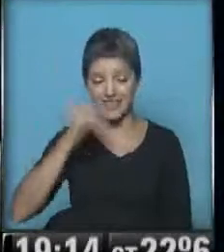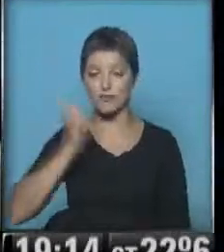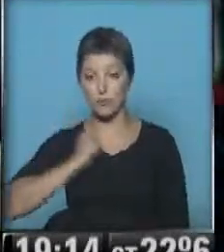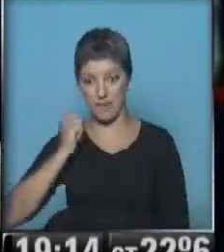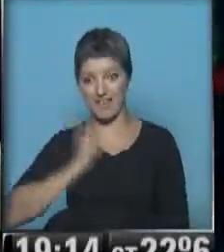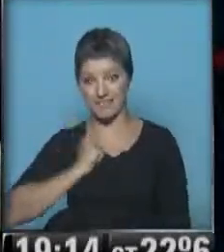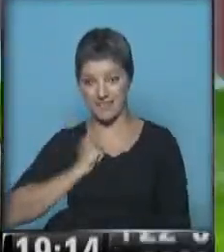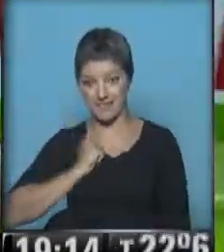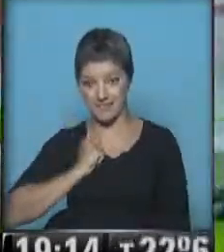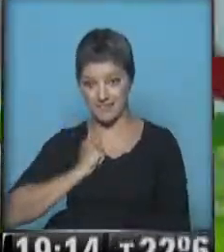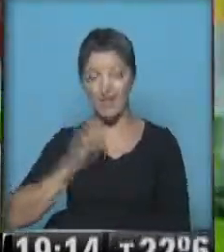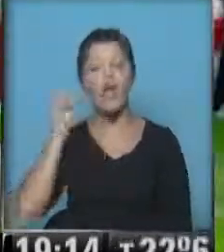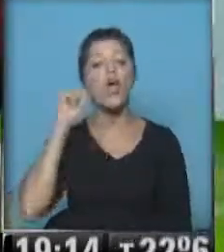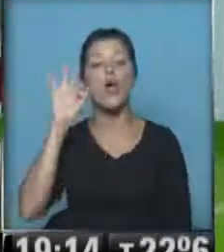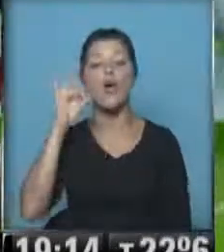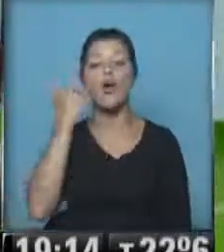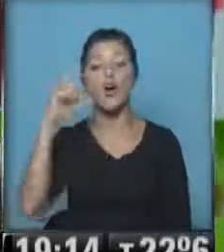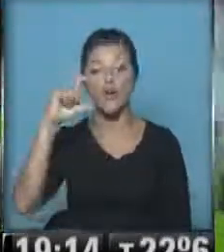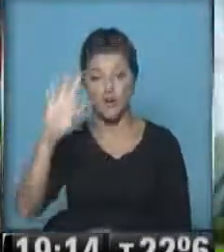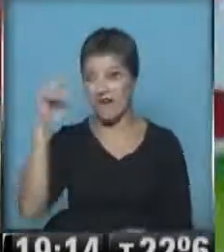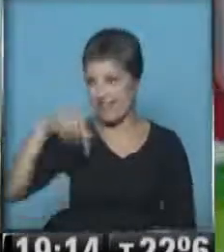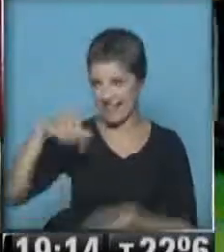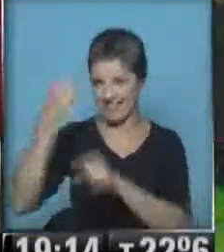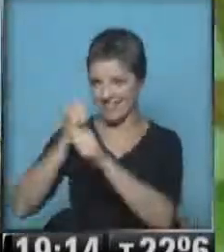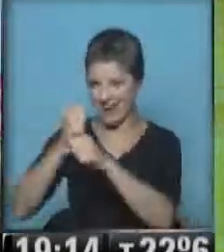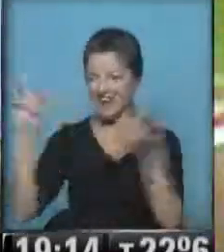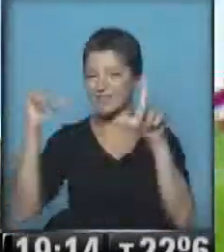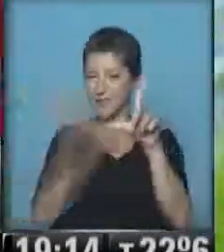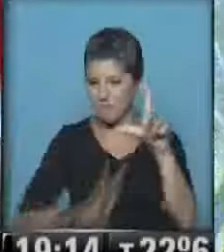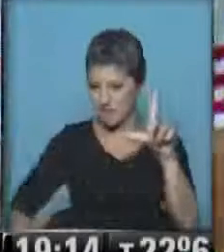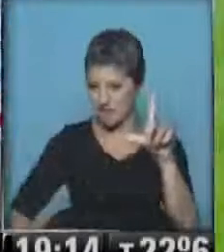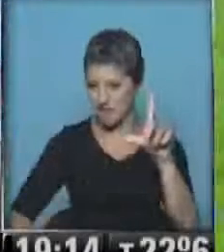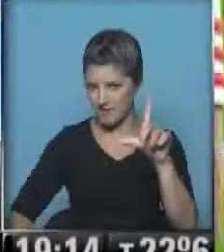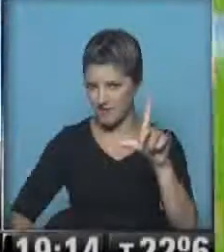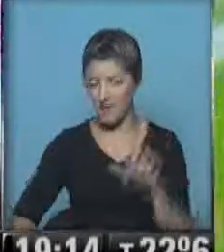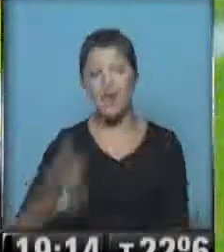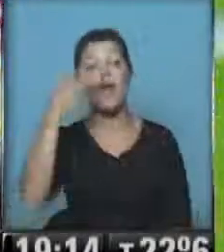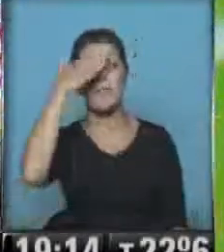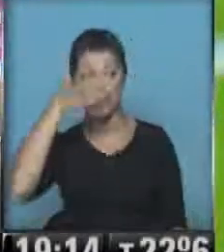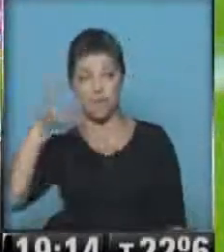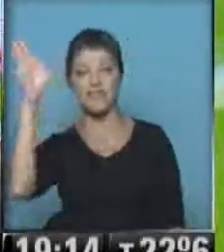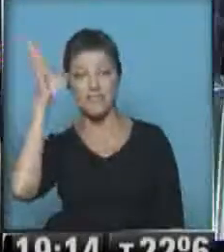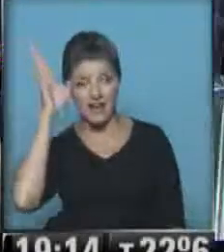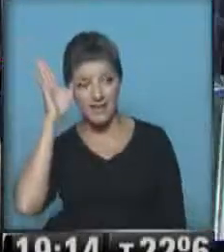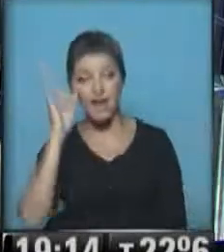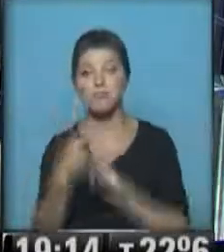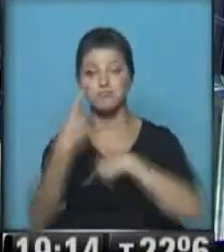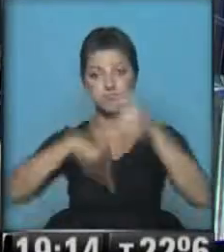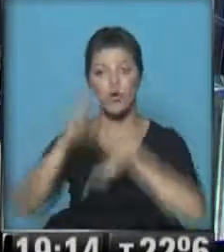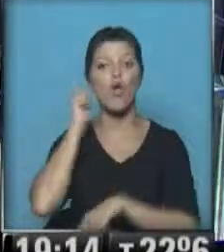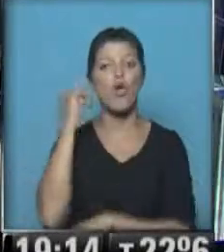suplentes estaba Goico, un compañero nuestro acá de la casa. Sergio Goicochea. Después de Italia, lo metes a Boico, no lo